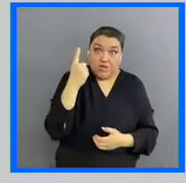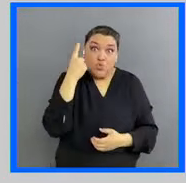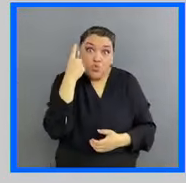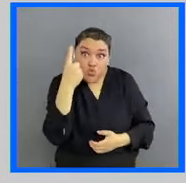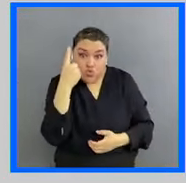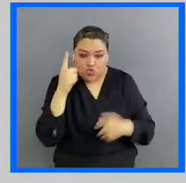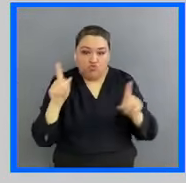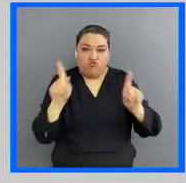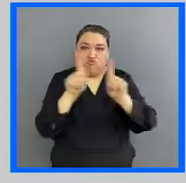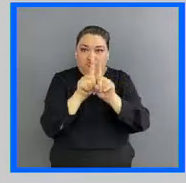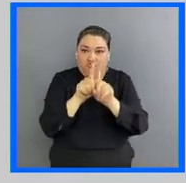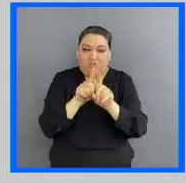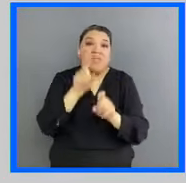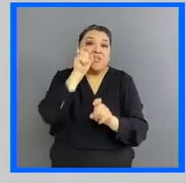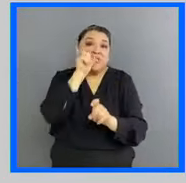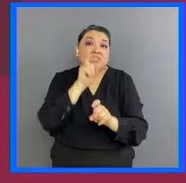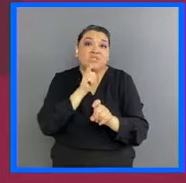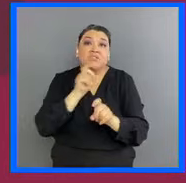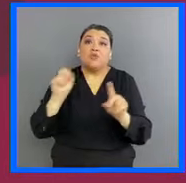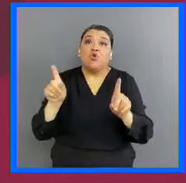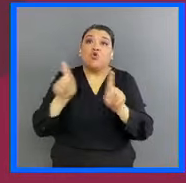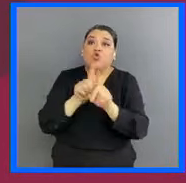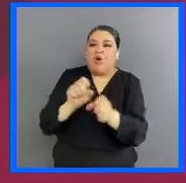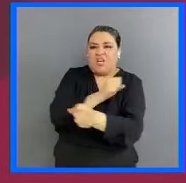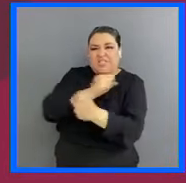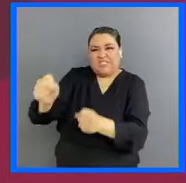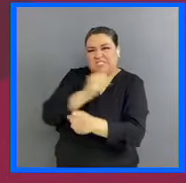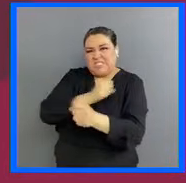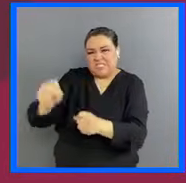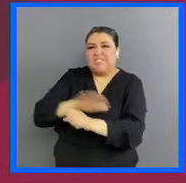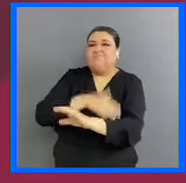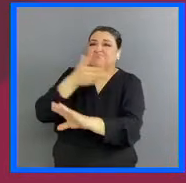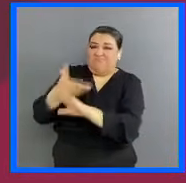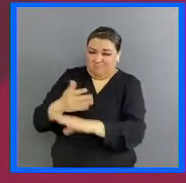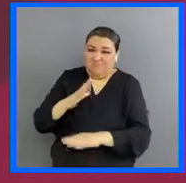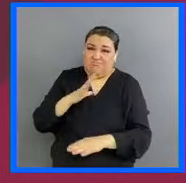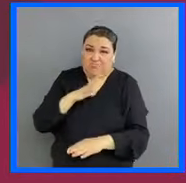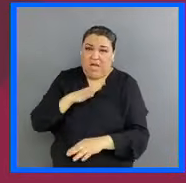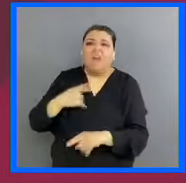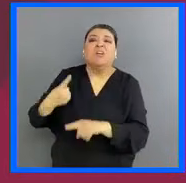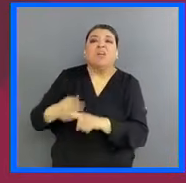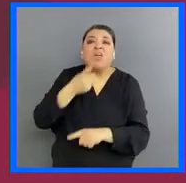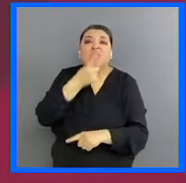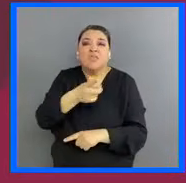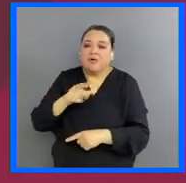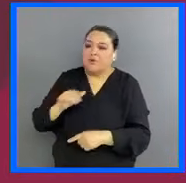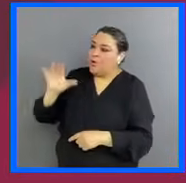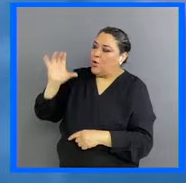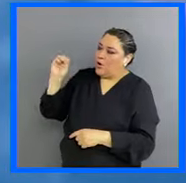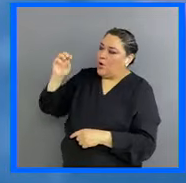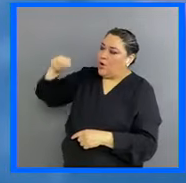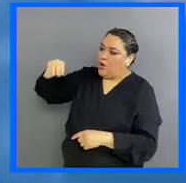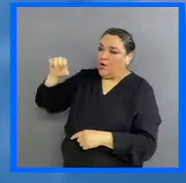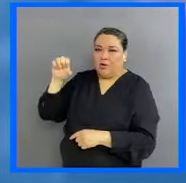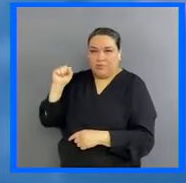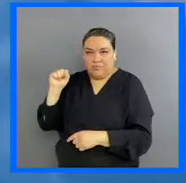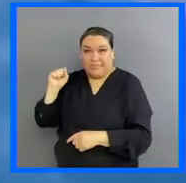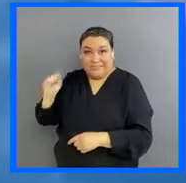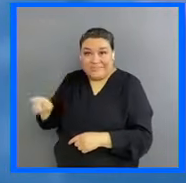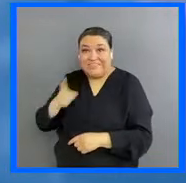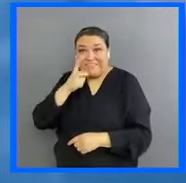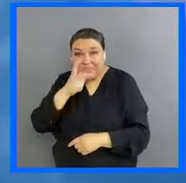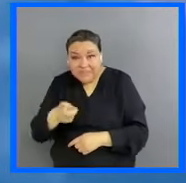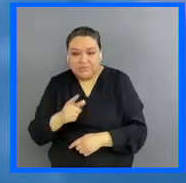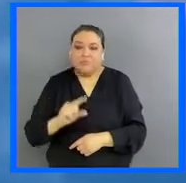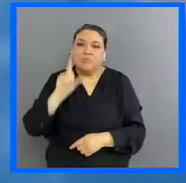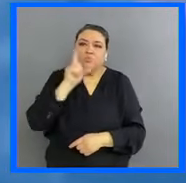algún momento de su vida, de acuerdo con un informe de la Organización Mundial de la Salud. Detalló que hay un lento avance en la lucha contra